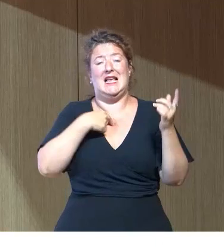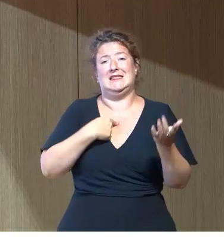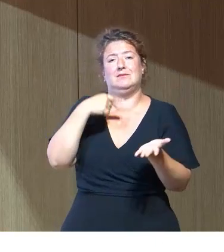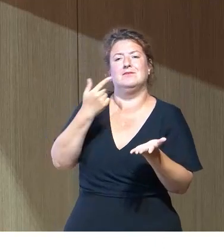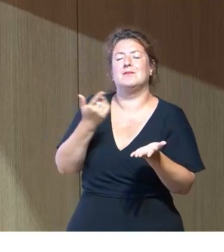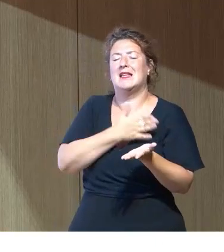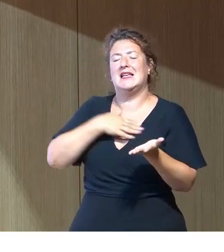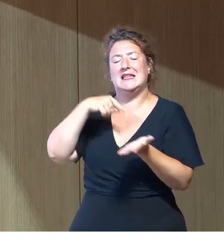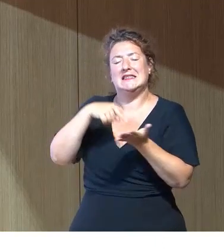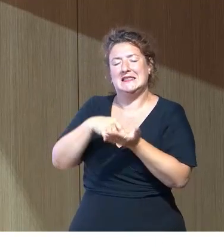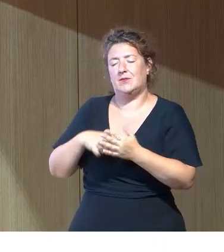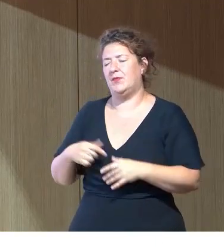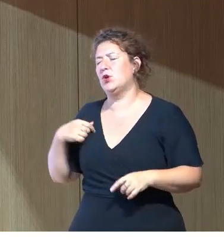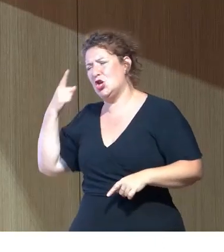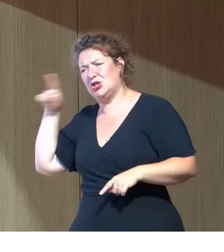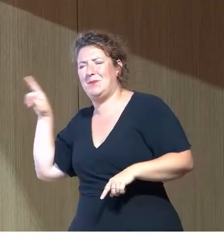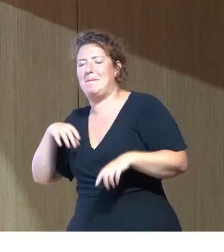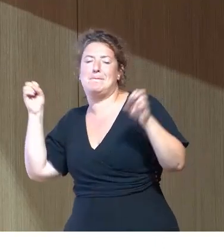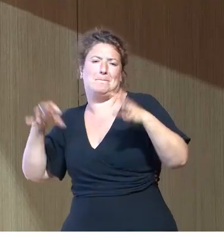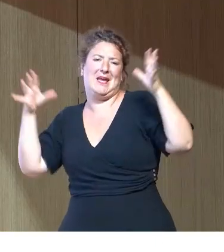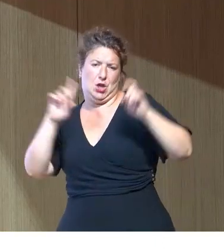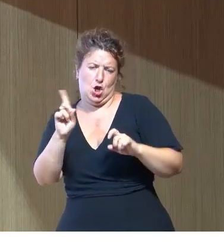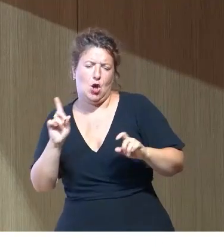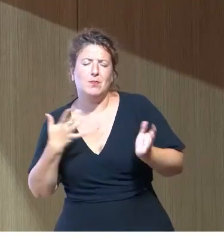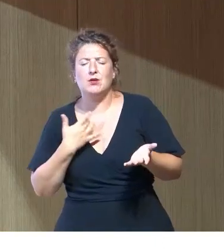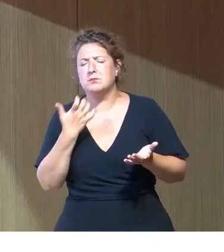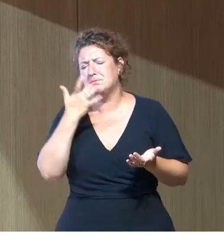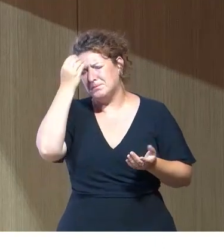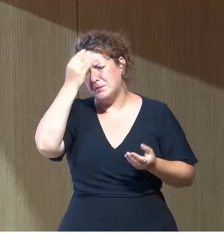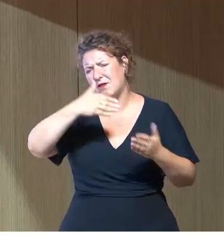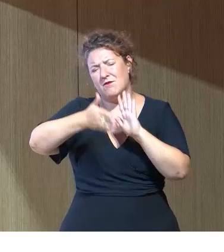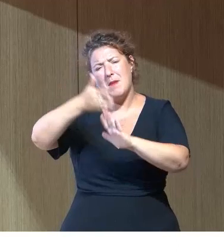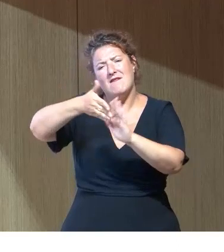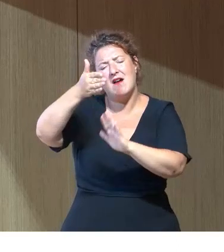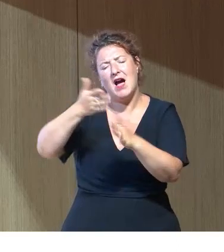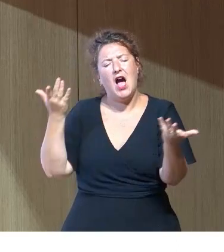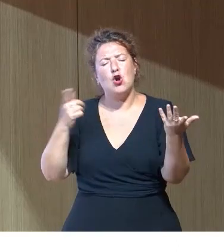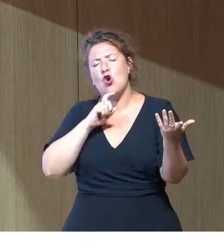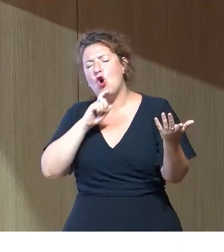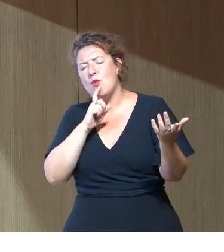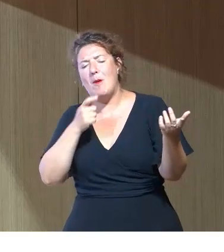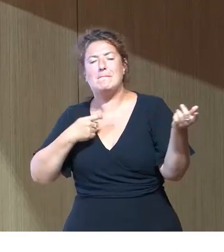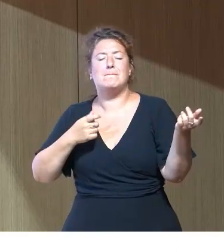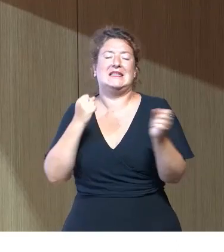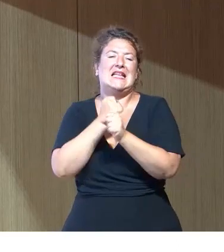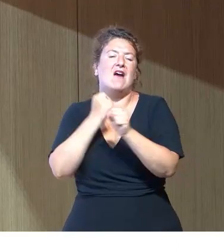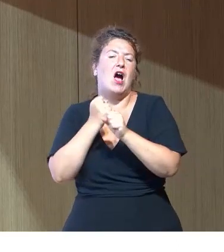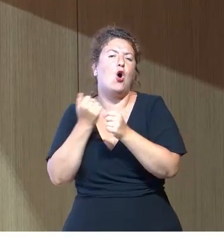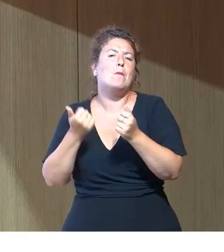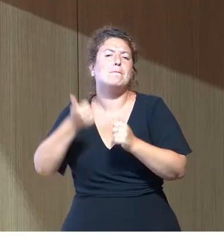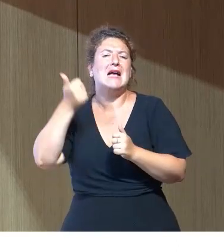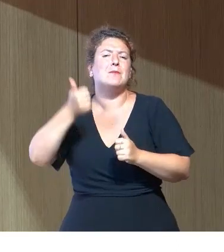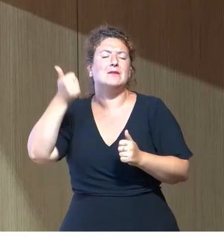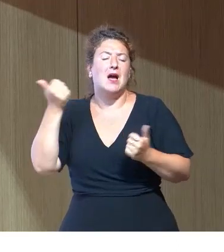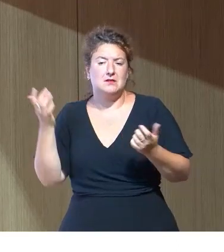próximos años No ya sé que no tienes La bolita de cristal pero pero cómo crees que va a ir la inclusión que se va a demandar no y que todos los jóvenes